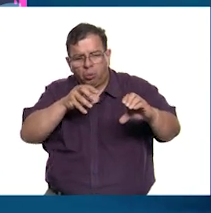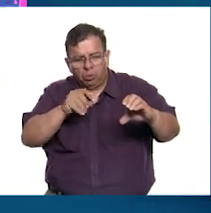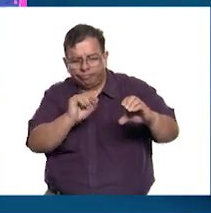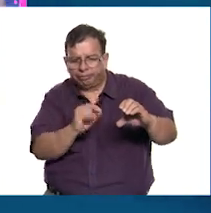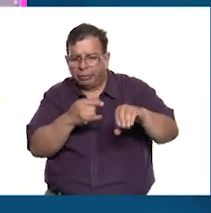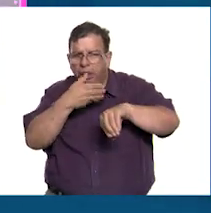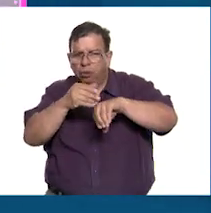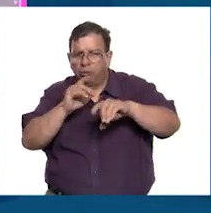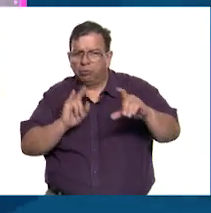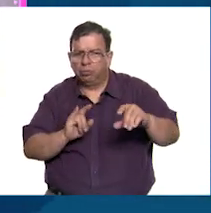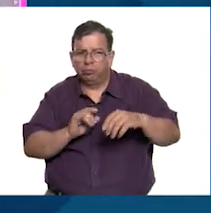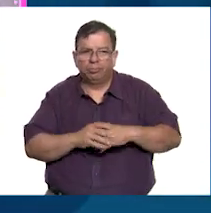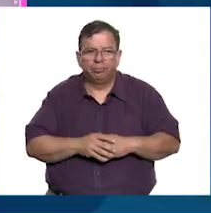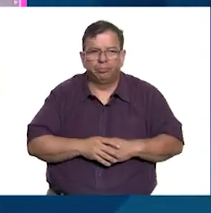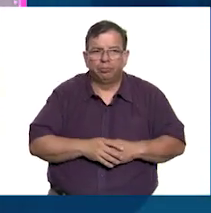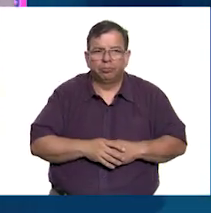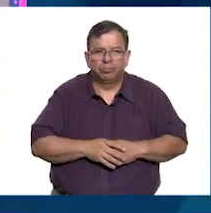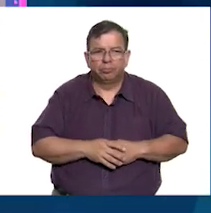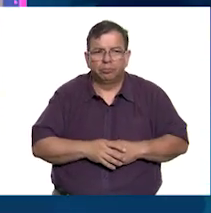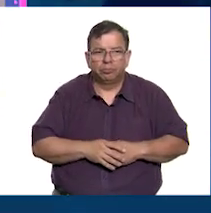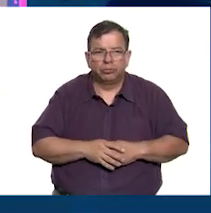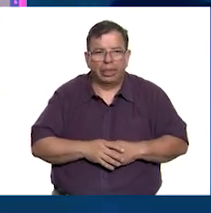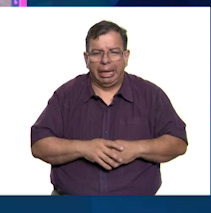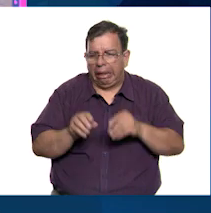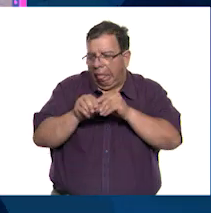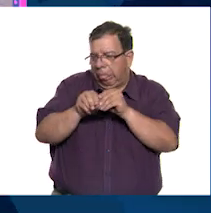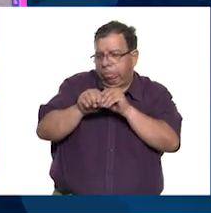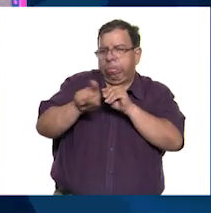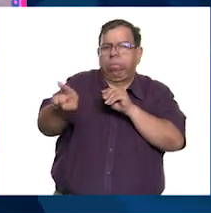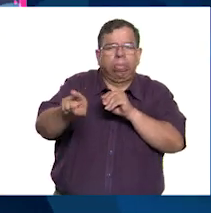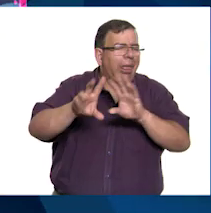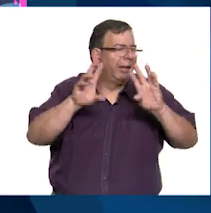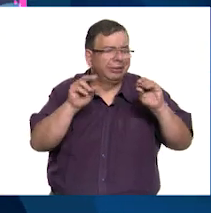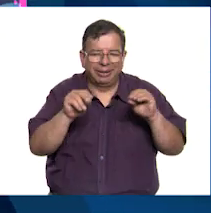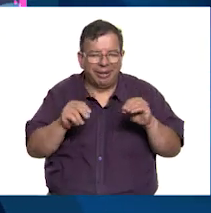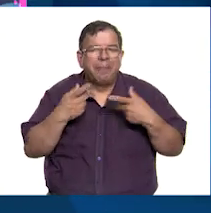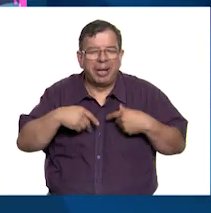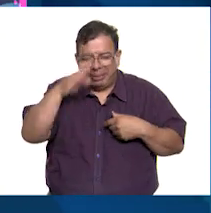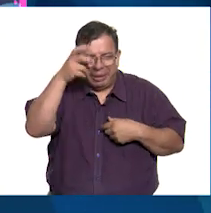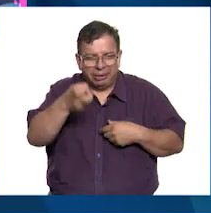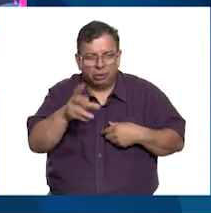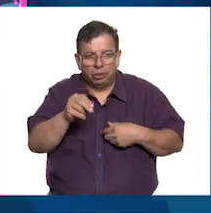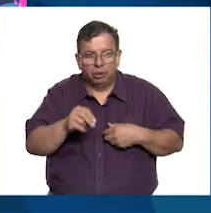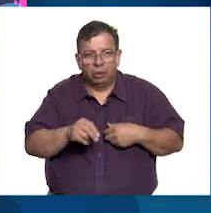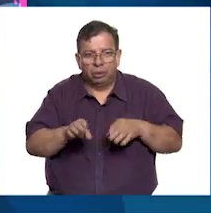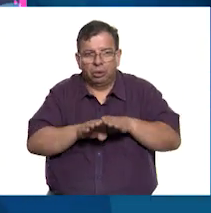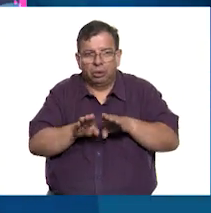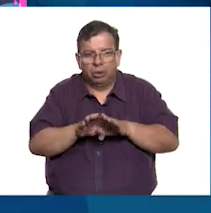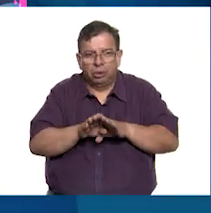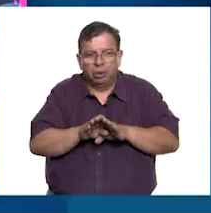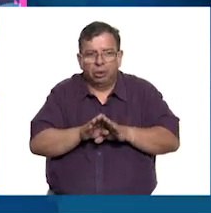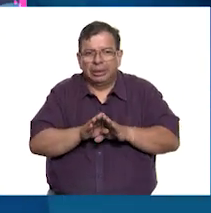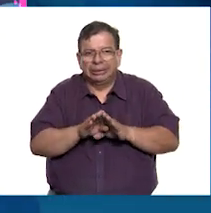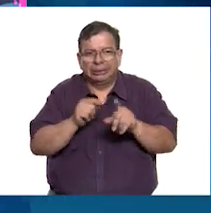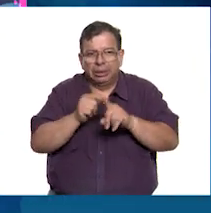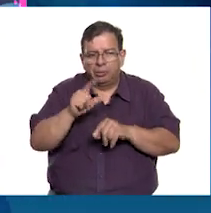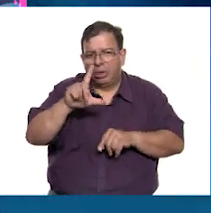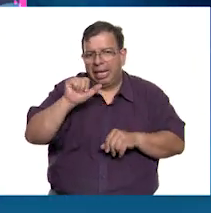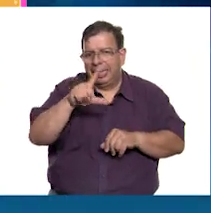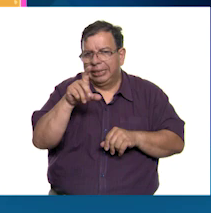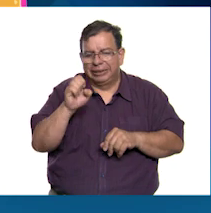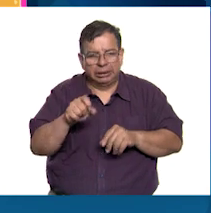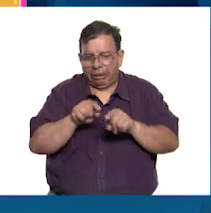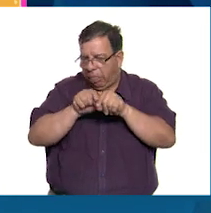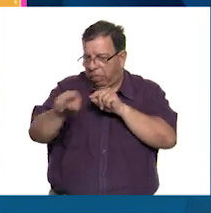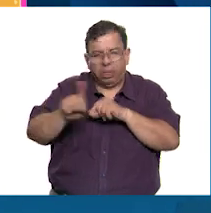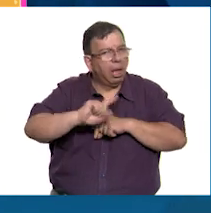la temperatura. No lanza un rayo láser. Mucha gente piensa eso e incluso los llaman termómetros láser. Eso no es